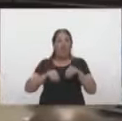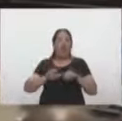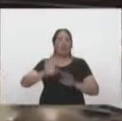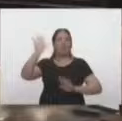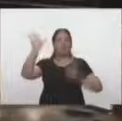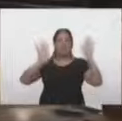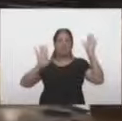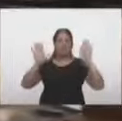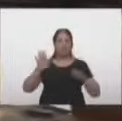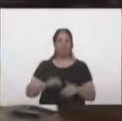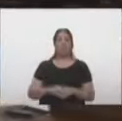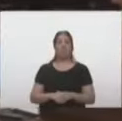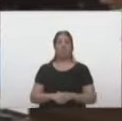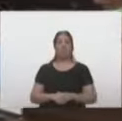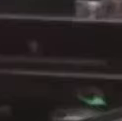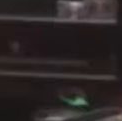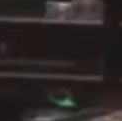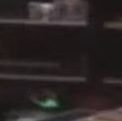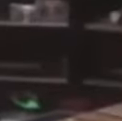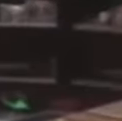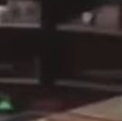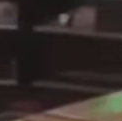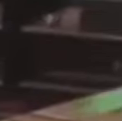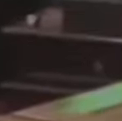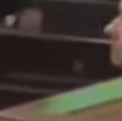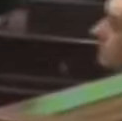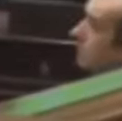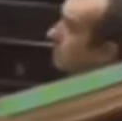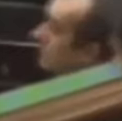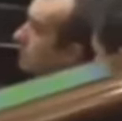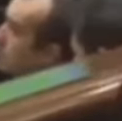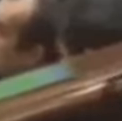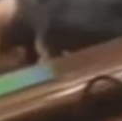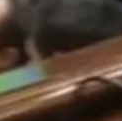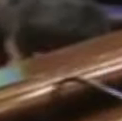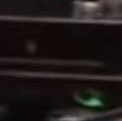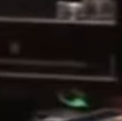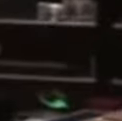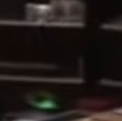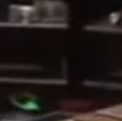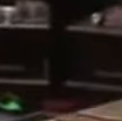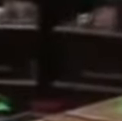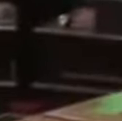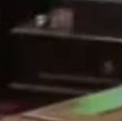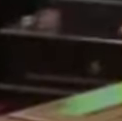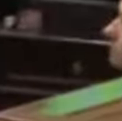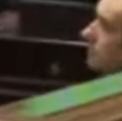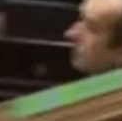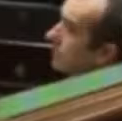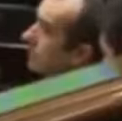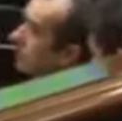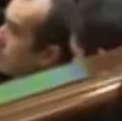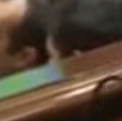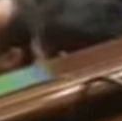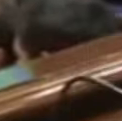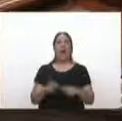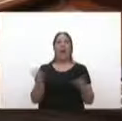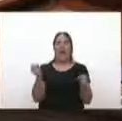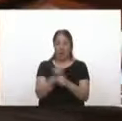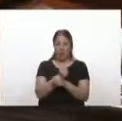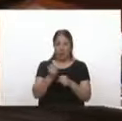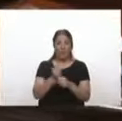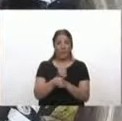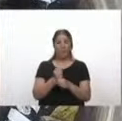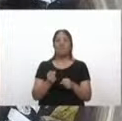energético. Legal. Yo, viendo de afuera, pienso, ¿cómo puede ser que para cada tema necesites un asesor? ¿No sería bueno que el cuerpo tenga un equipo de